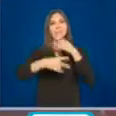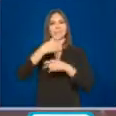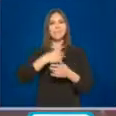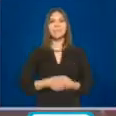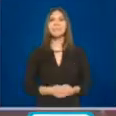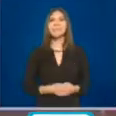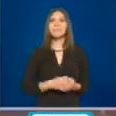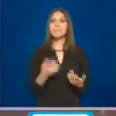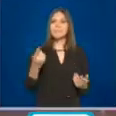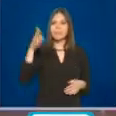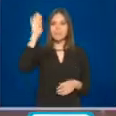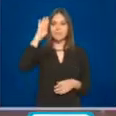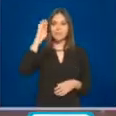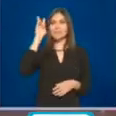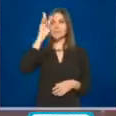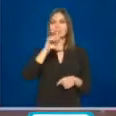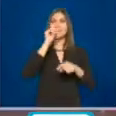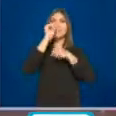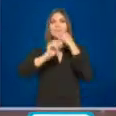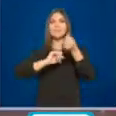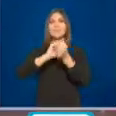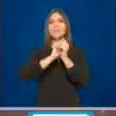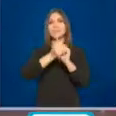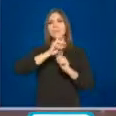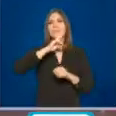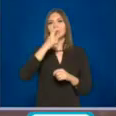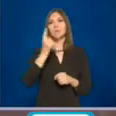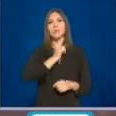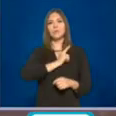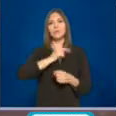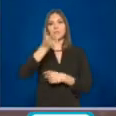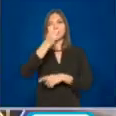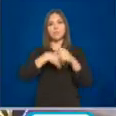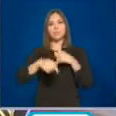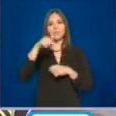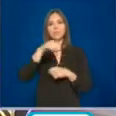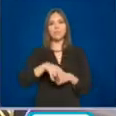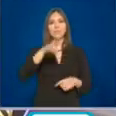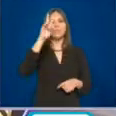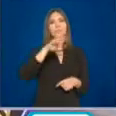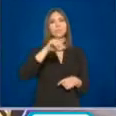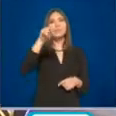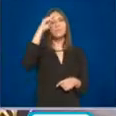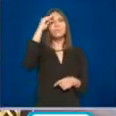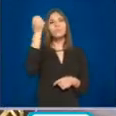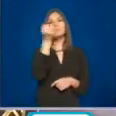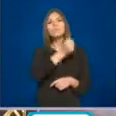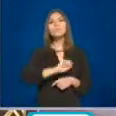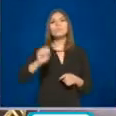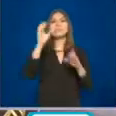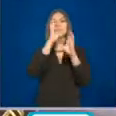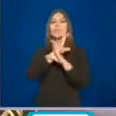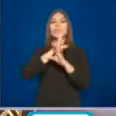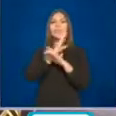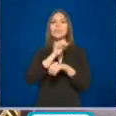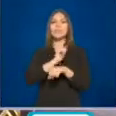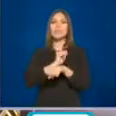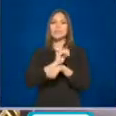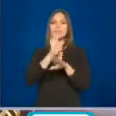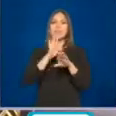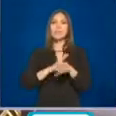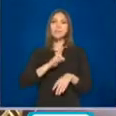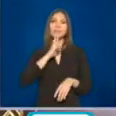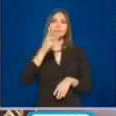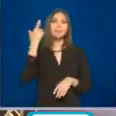Hola, hola. Cada vez estás mucho mejor y qué gusto me da tenerte por acá. De verdad, eres un talentazo y, como lo reitero, una de las mejores voces